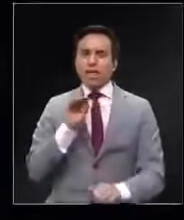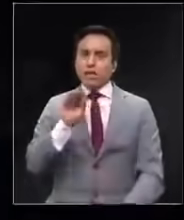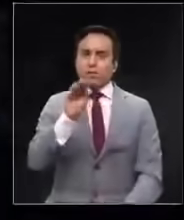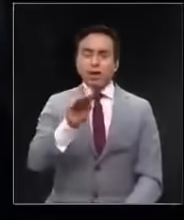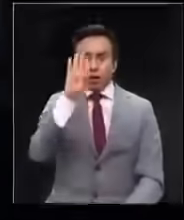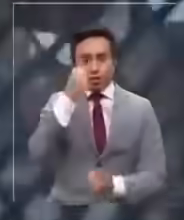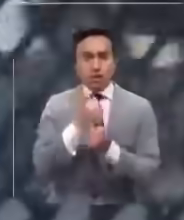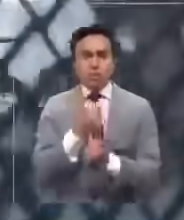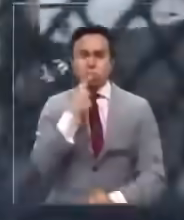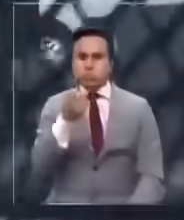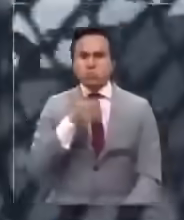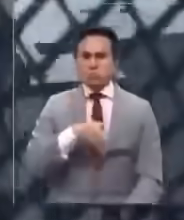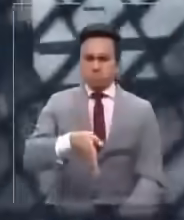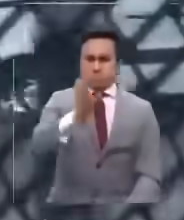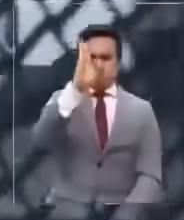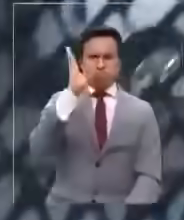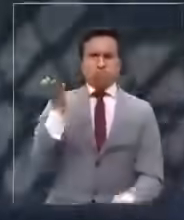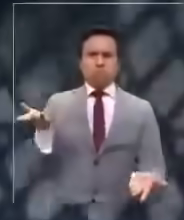de carabineros.